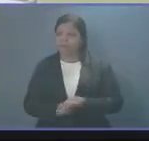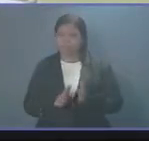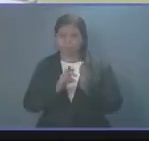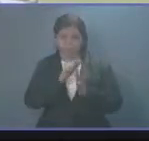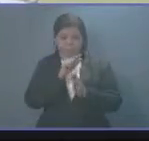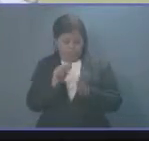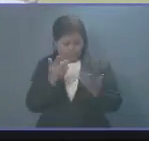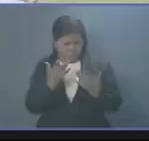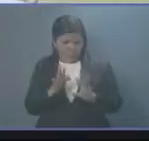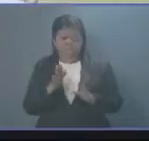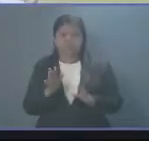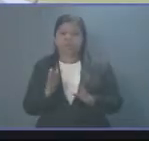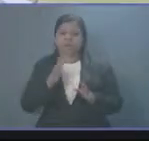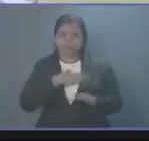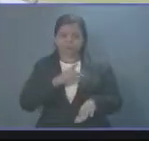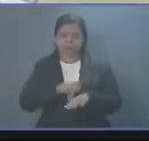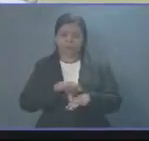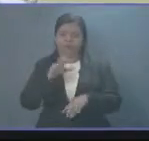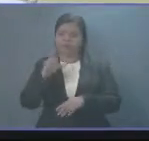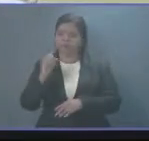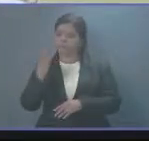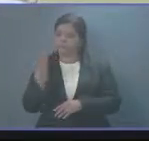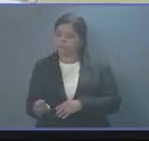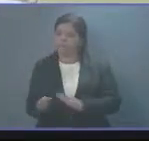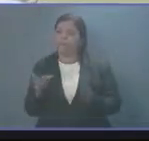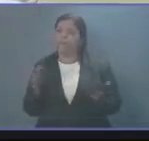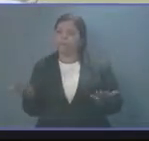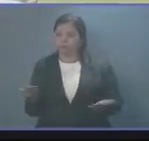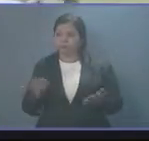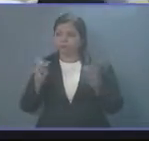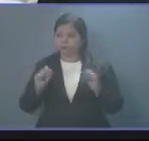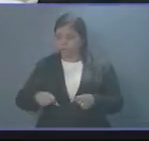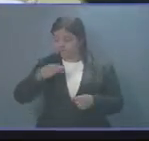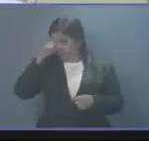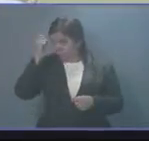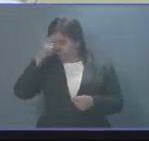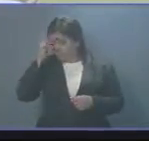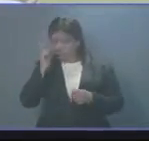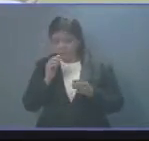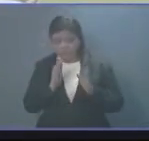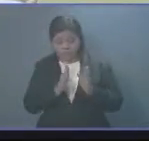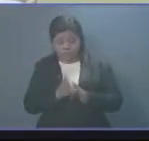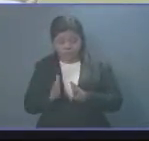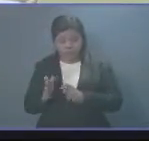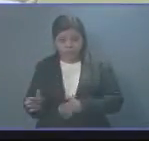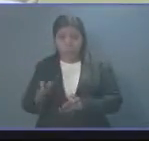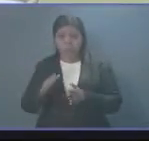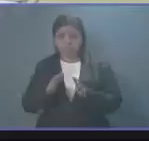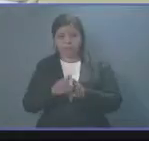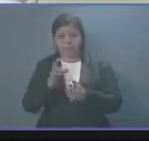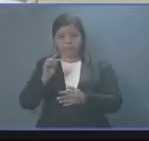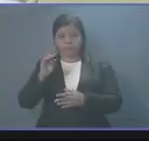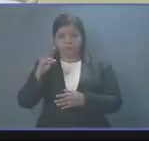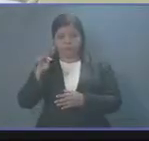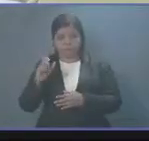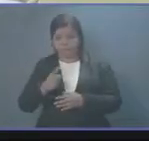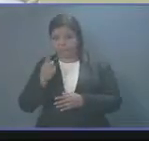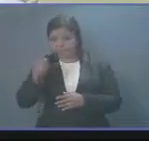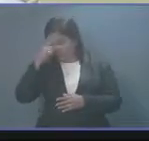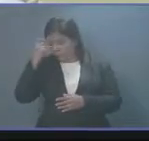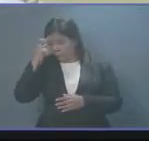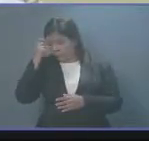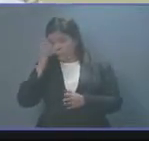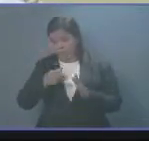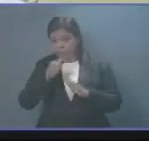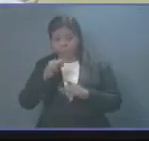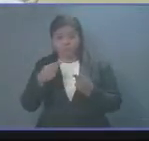Instituto, contará con un periodo de 30 días calendarios para que elabore un manual de puestos de funcionamiento para el personal que elaborará en el Instituto.